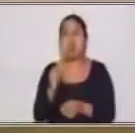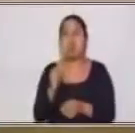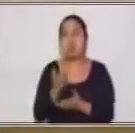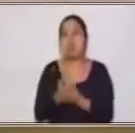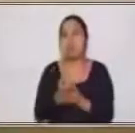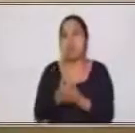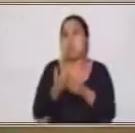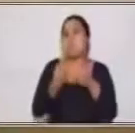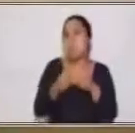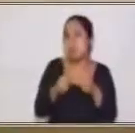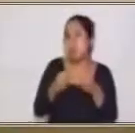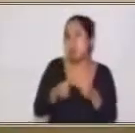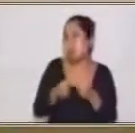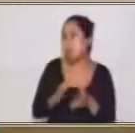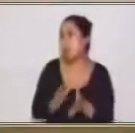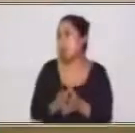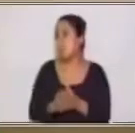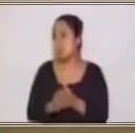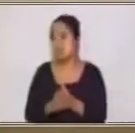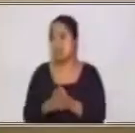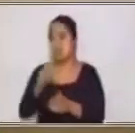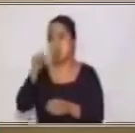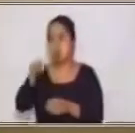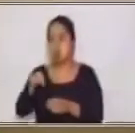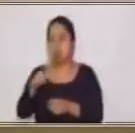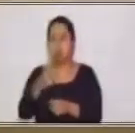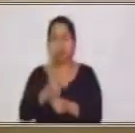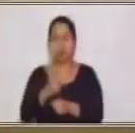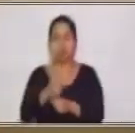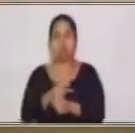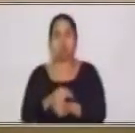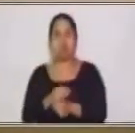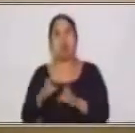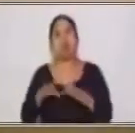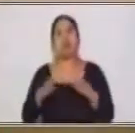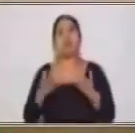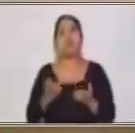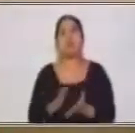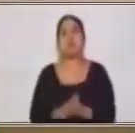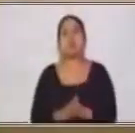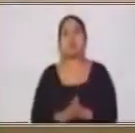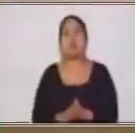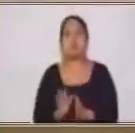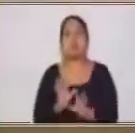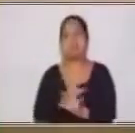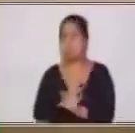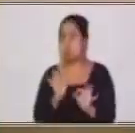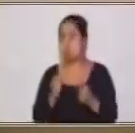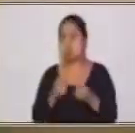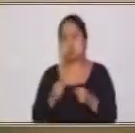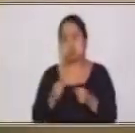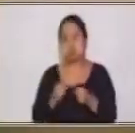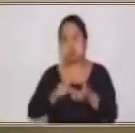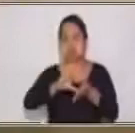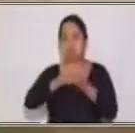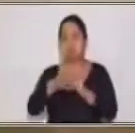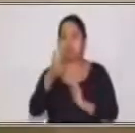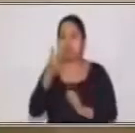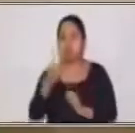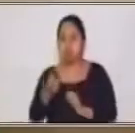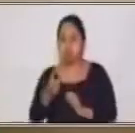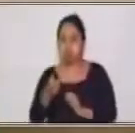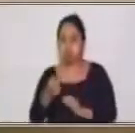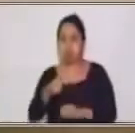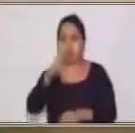produciendo dentro del cine todas estas películas, entonces surge ese silencio, pero se vuelve a retomar ya en los